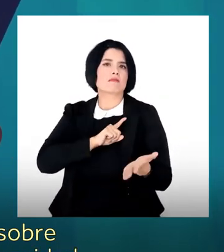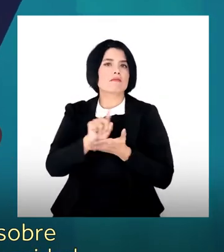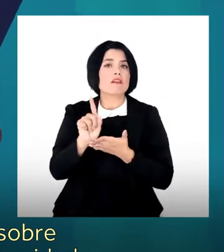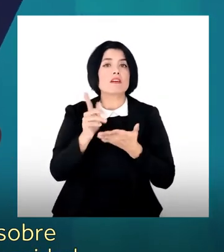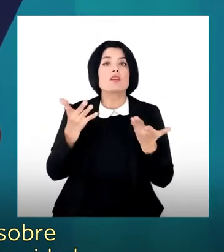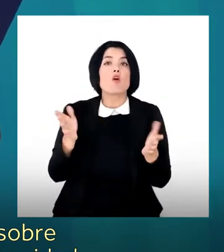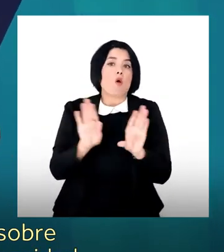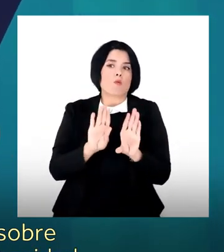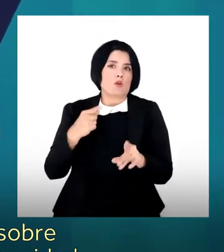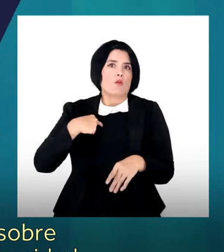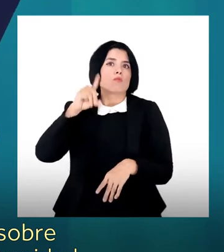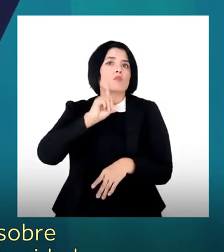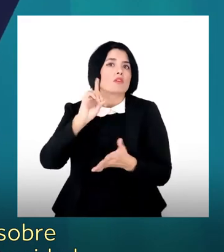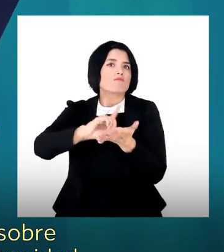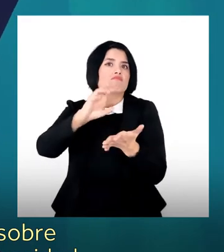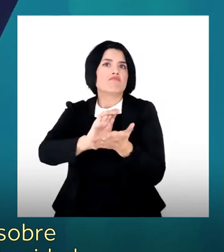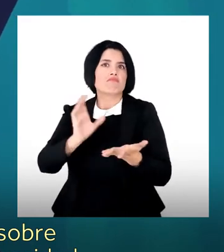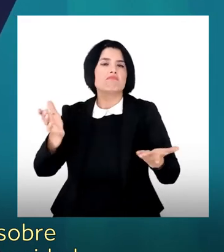con discapacidad.